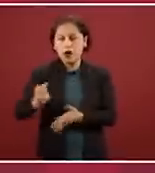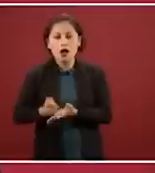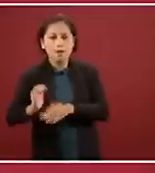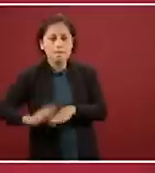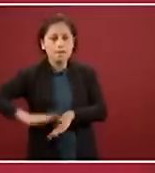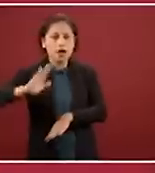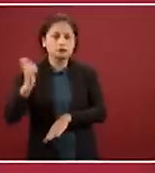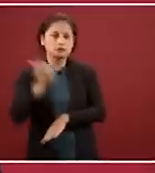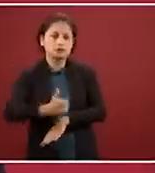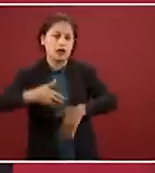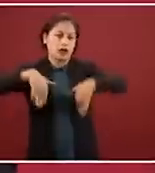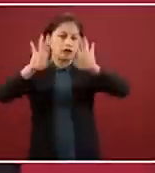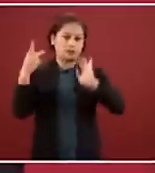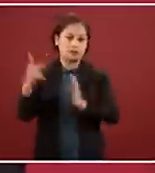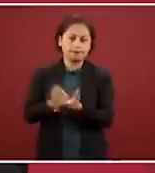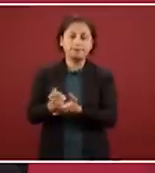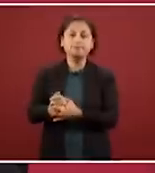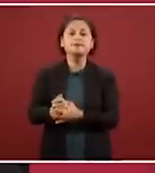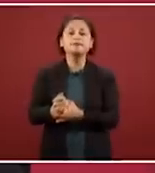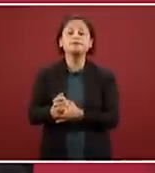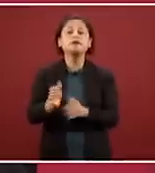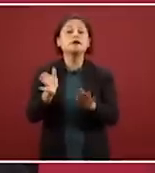Y en el caso del norte,